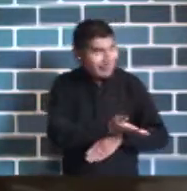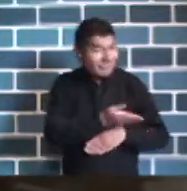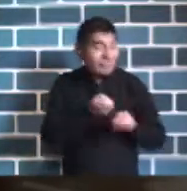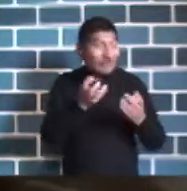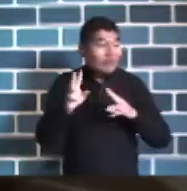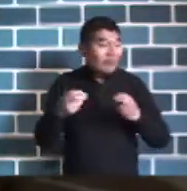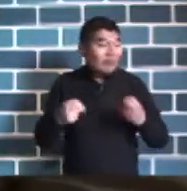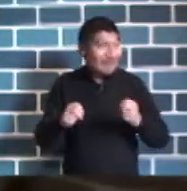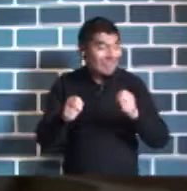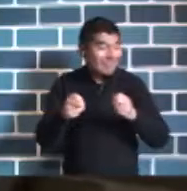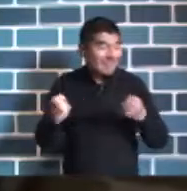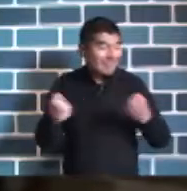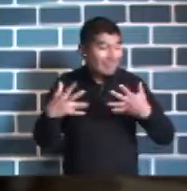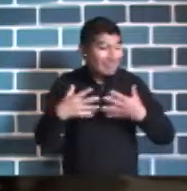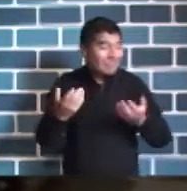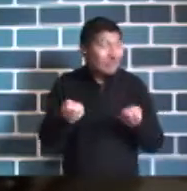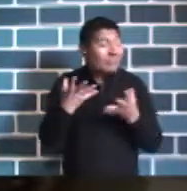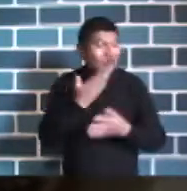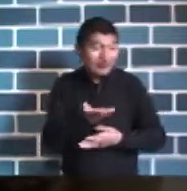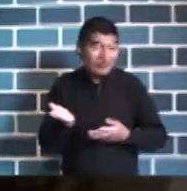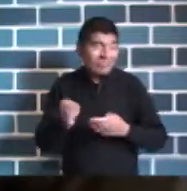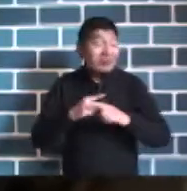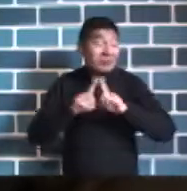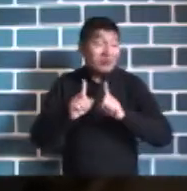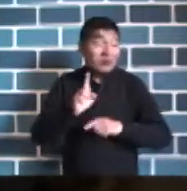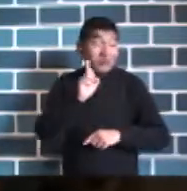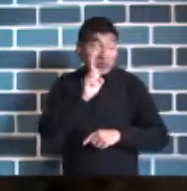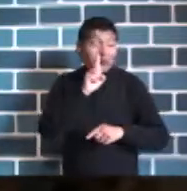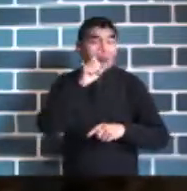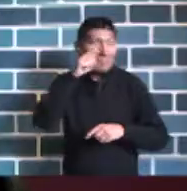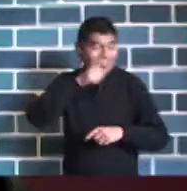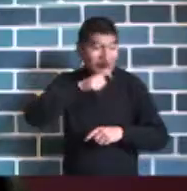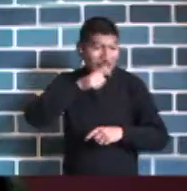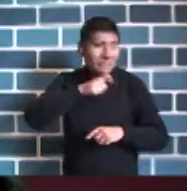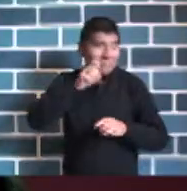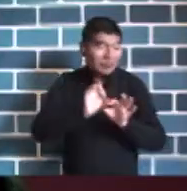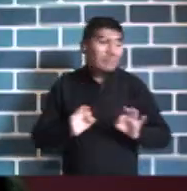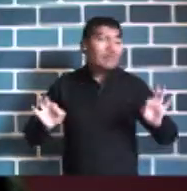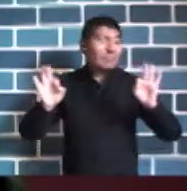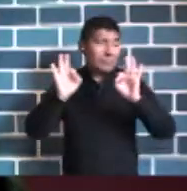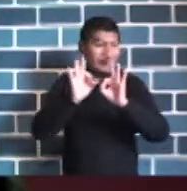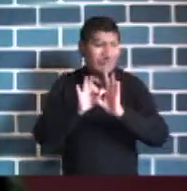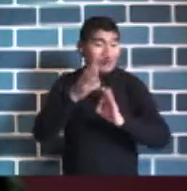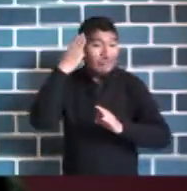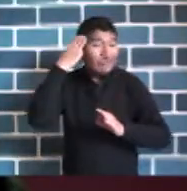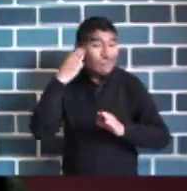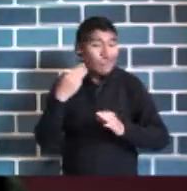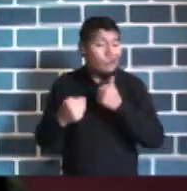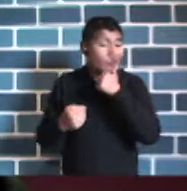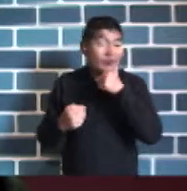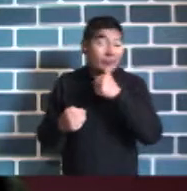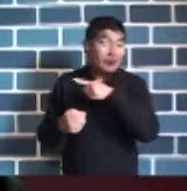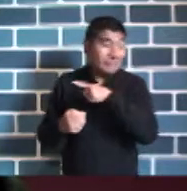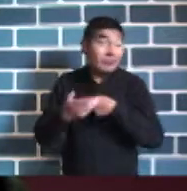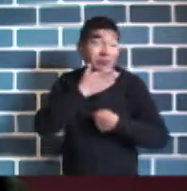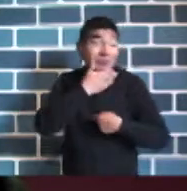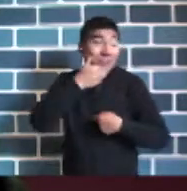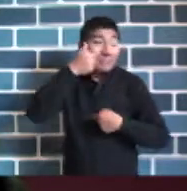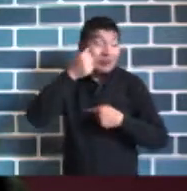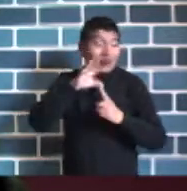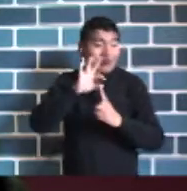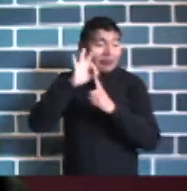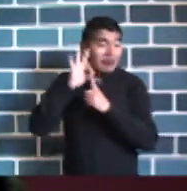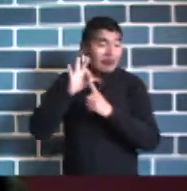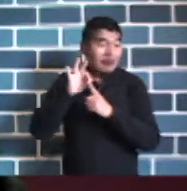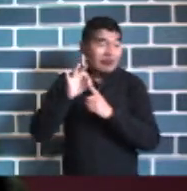tejidas por muchas cosas y sin embargo una sola es la necesaria maría eligió la mejor parte que no le será